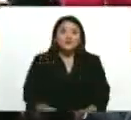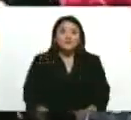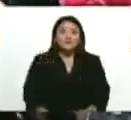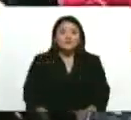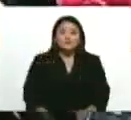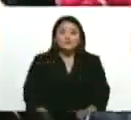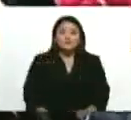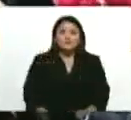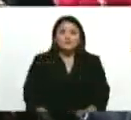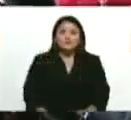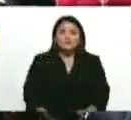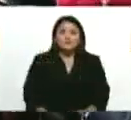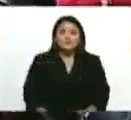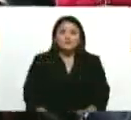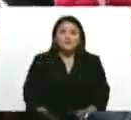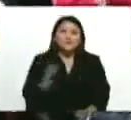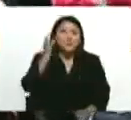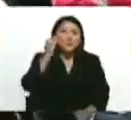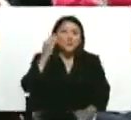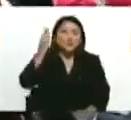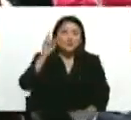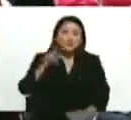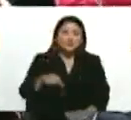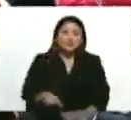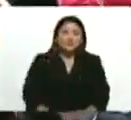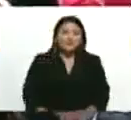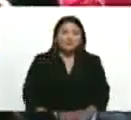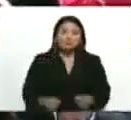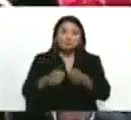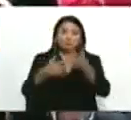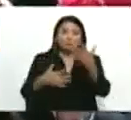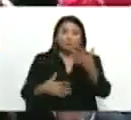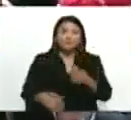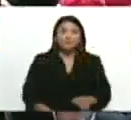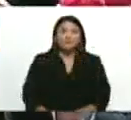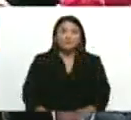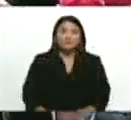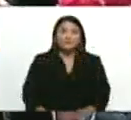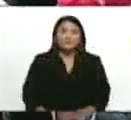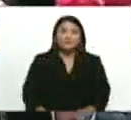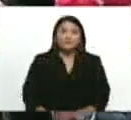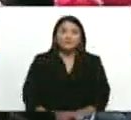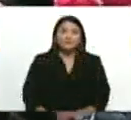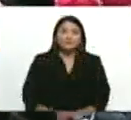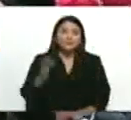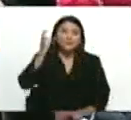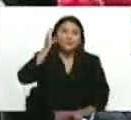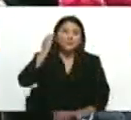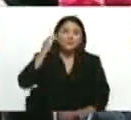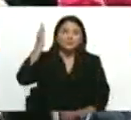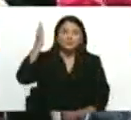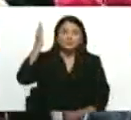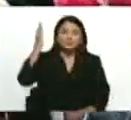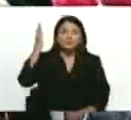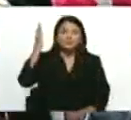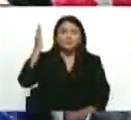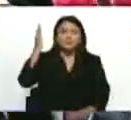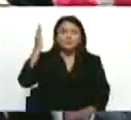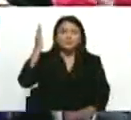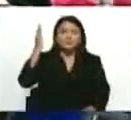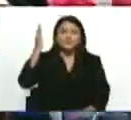De Carlos Sublé, Rosa Pérez. De Carlos Sublé, Jacqueline Hernández.